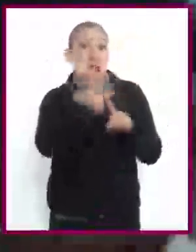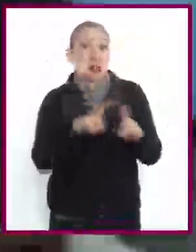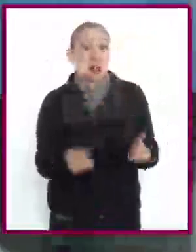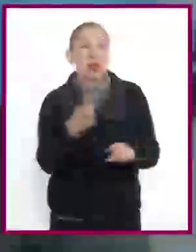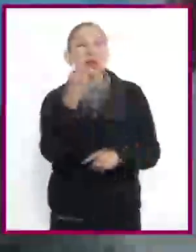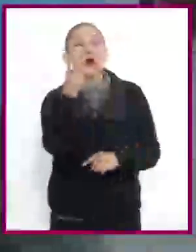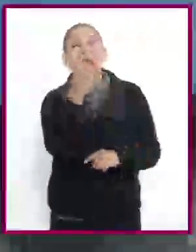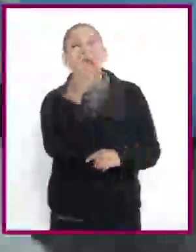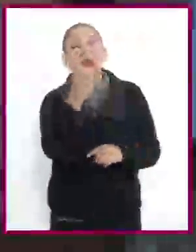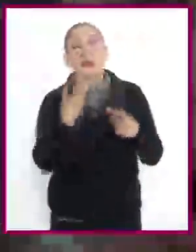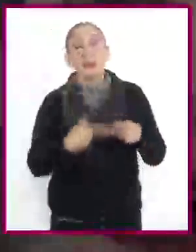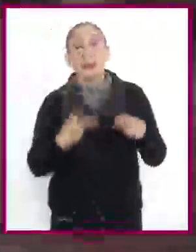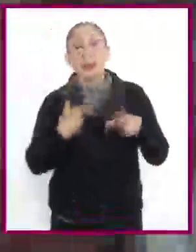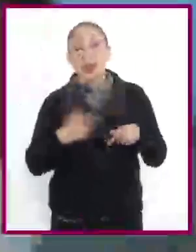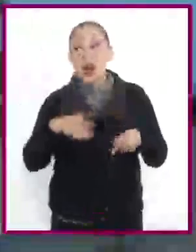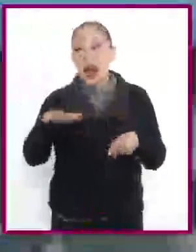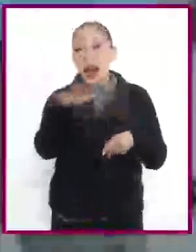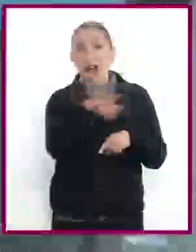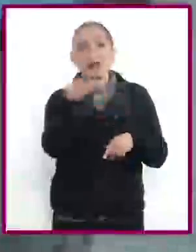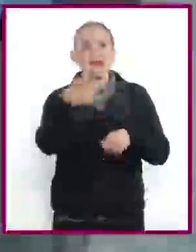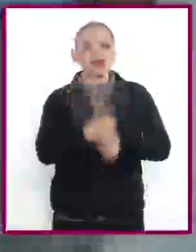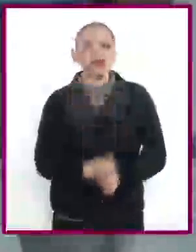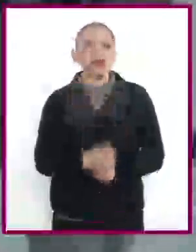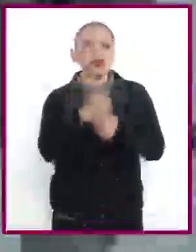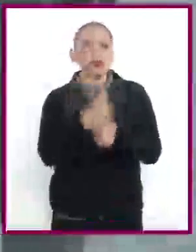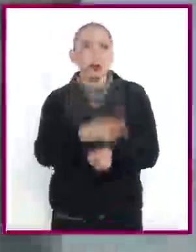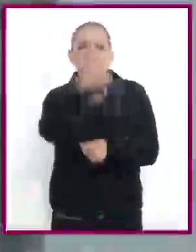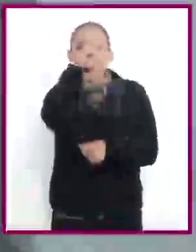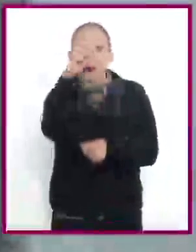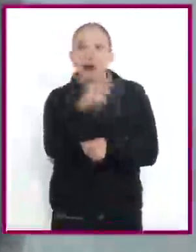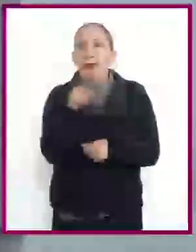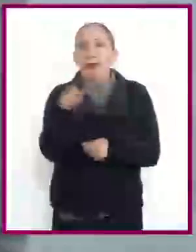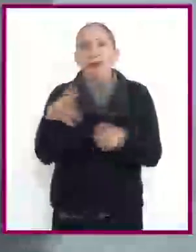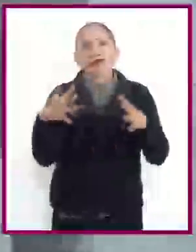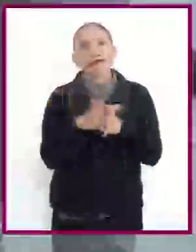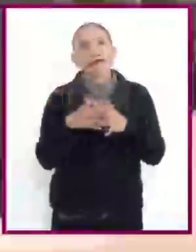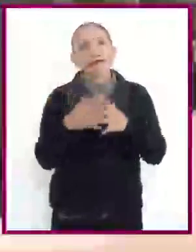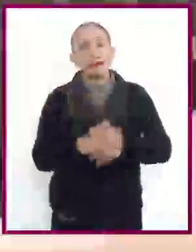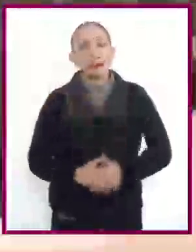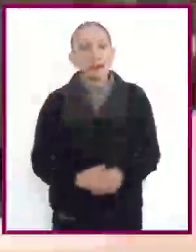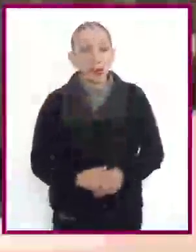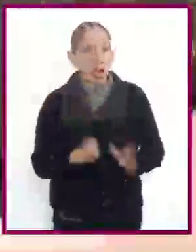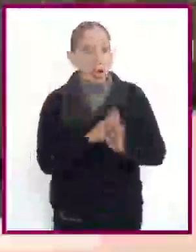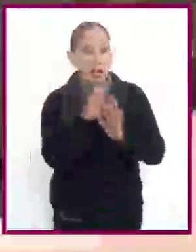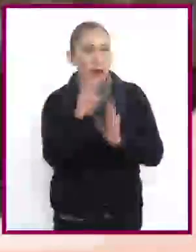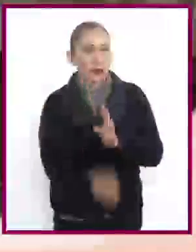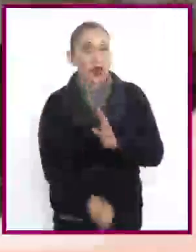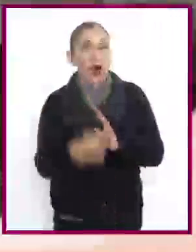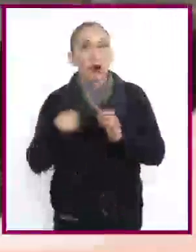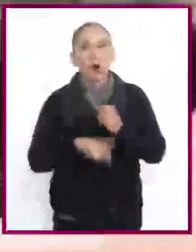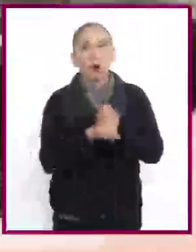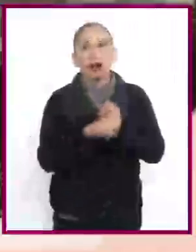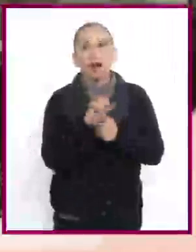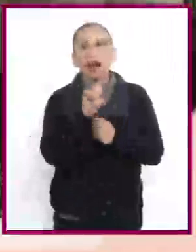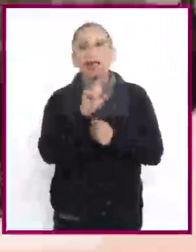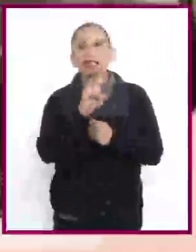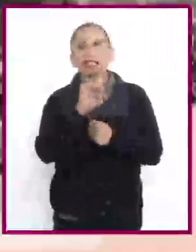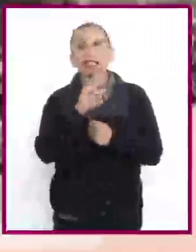son causados por disputas de poder, de territorios y recursos naturales, o por diferencias